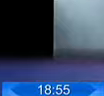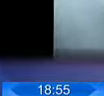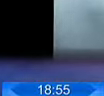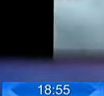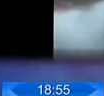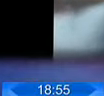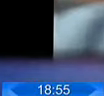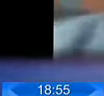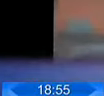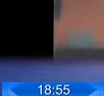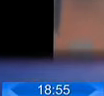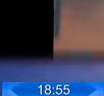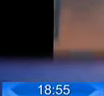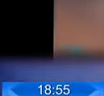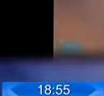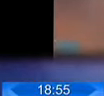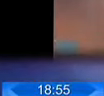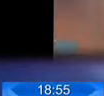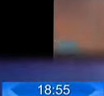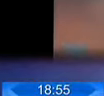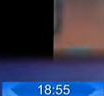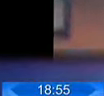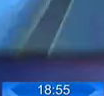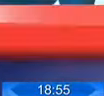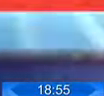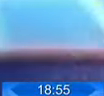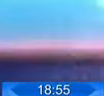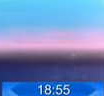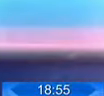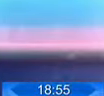reservada tras la abstención de la Fiscalía.